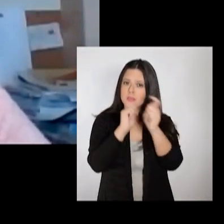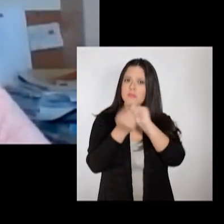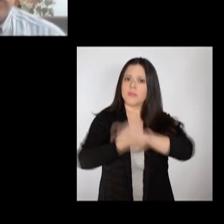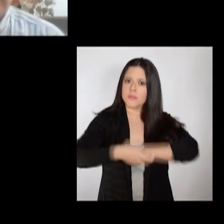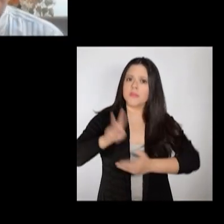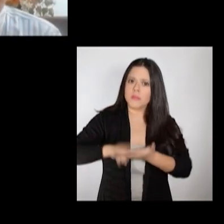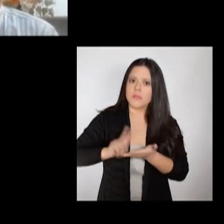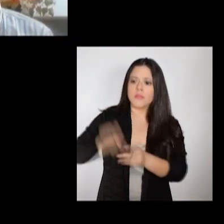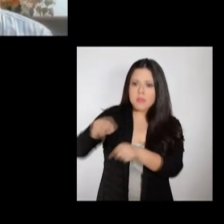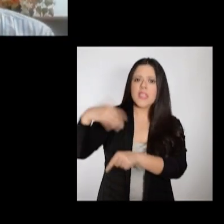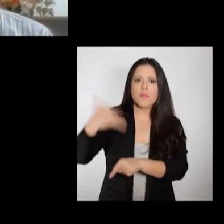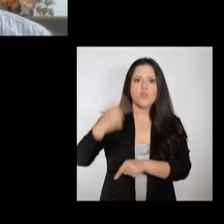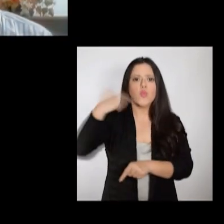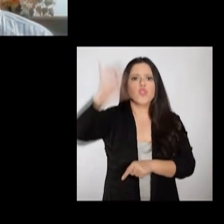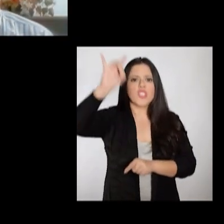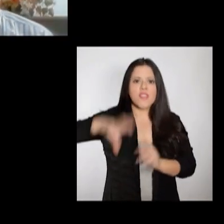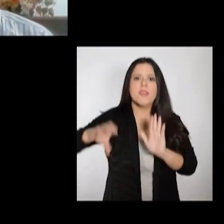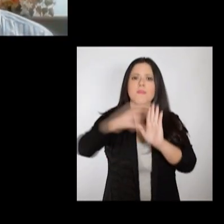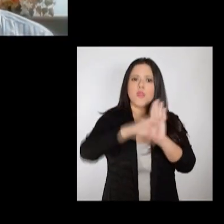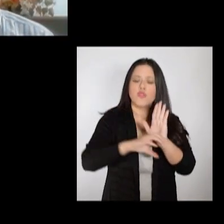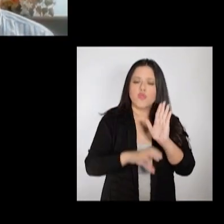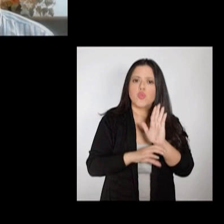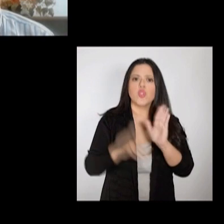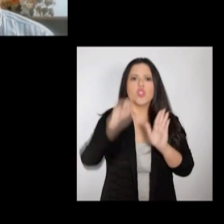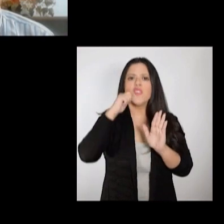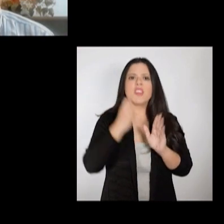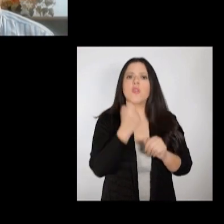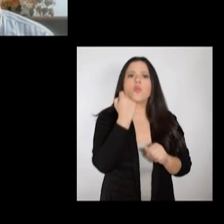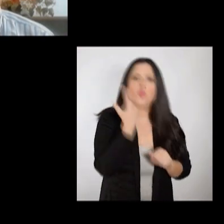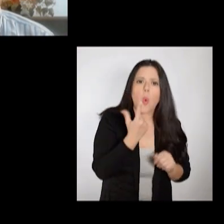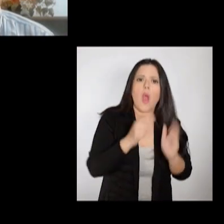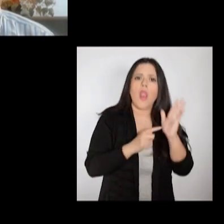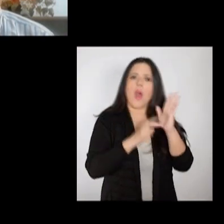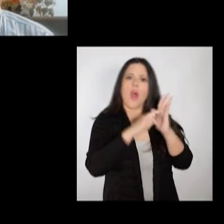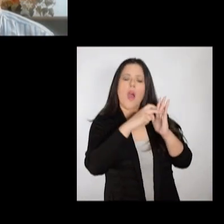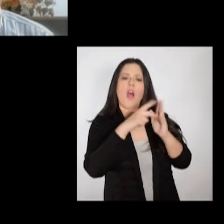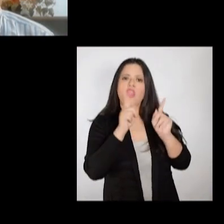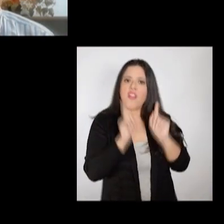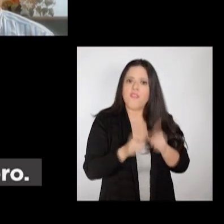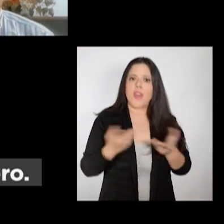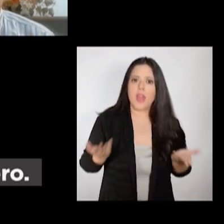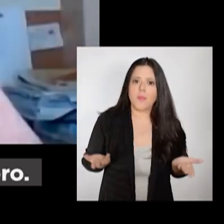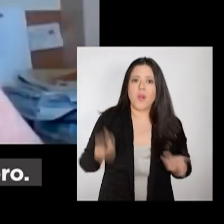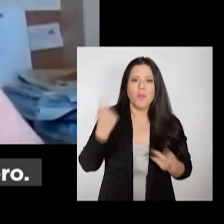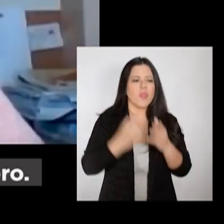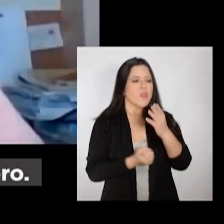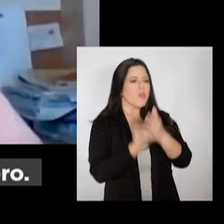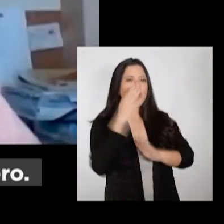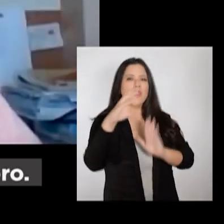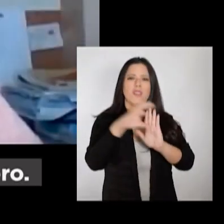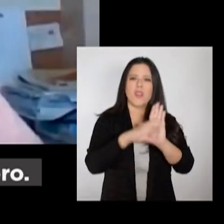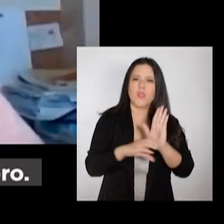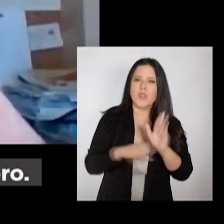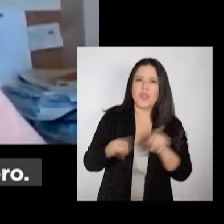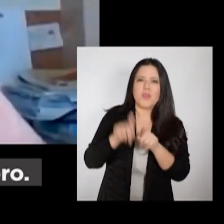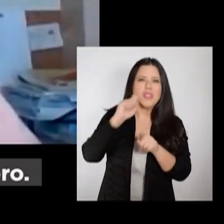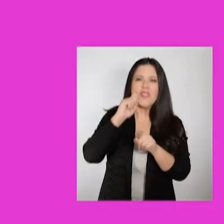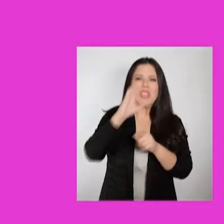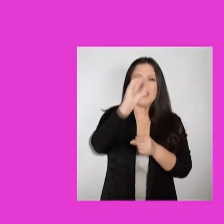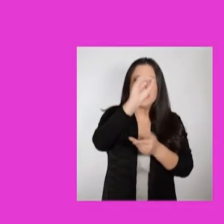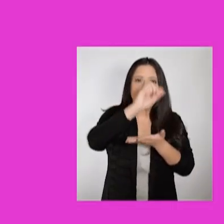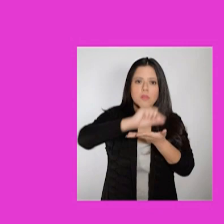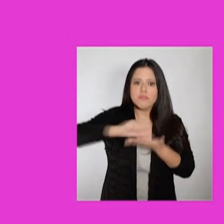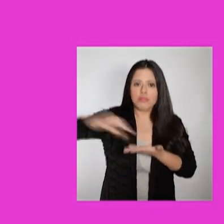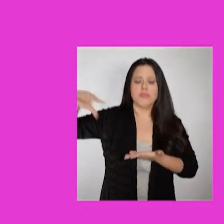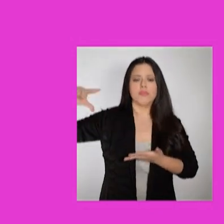aún más en la práctica. Ya sabemos con esta constitución cuál es la práctica y cuáles son los pasos que tenemos que dar. En cambio, con la nueva constitución estamos